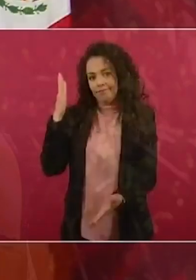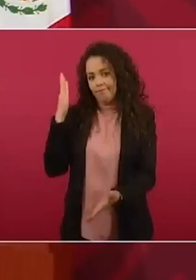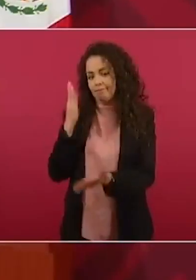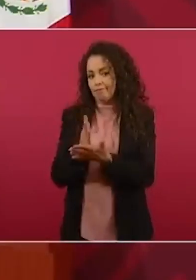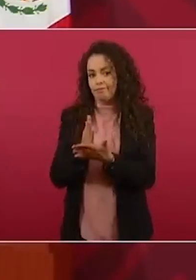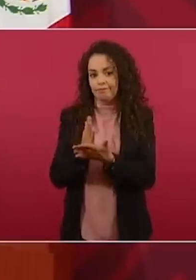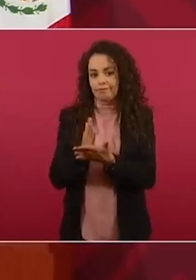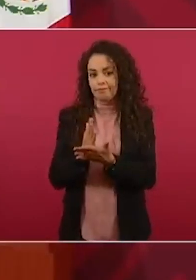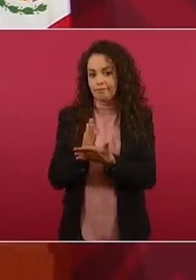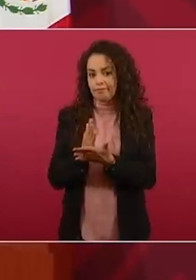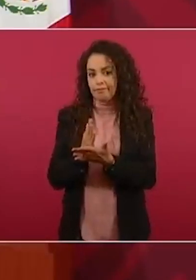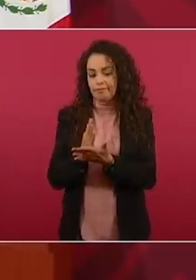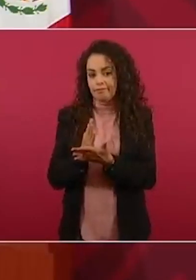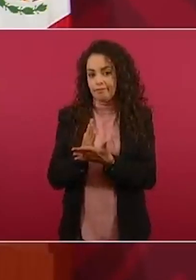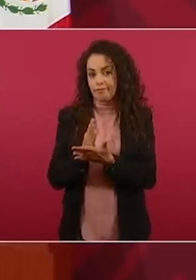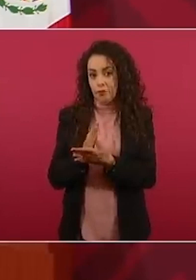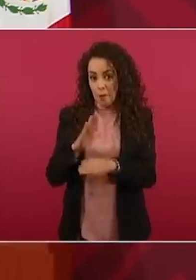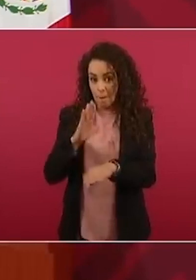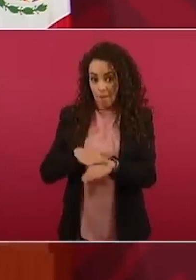nuevamente. Extraer